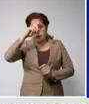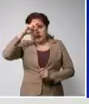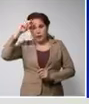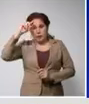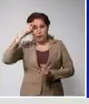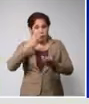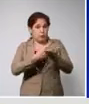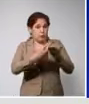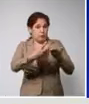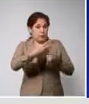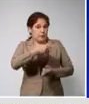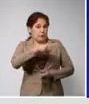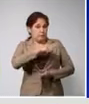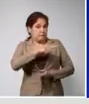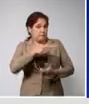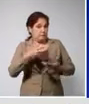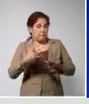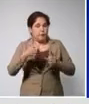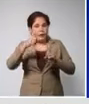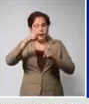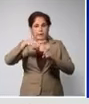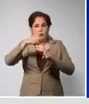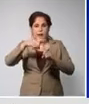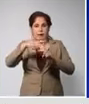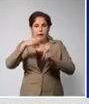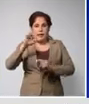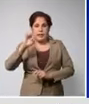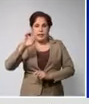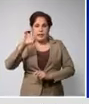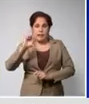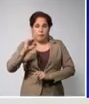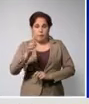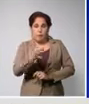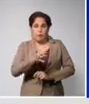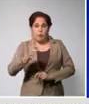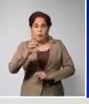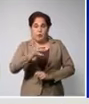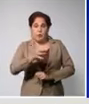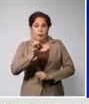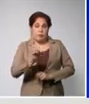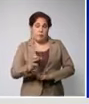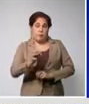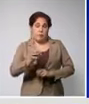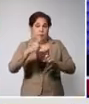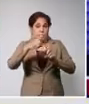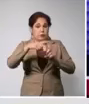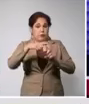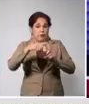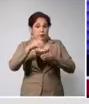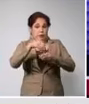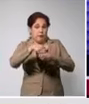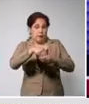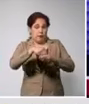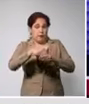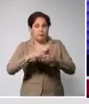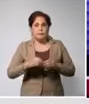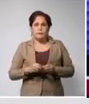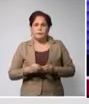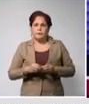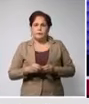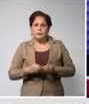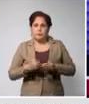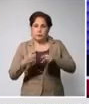15 días, Trinidad, La Sierpe y el municipio cabecera. Artemisa si bien